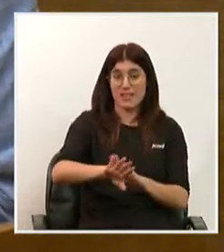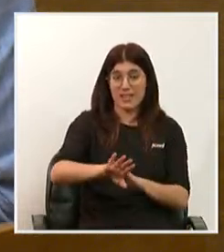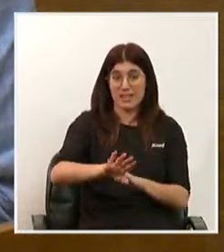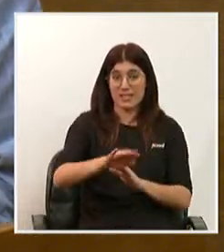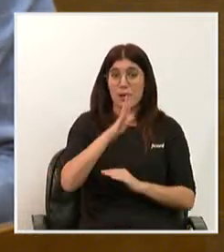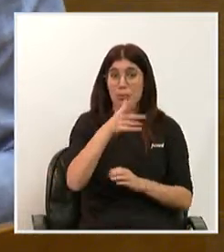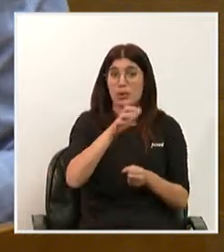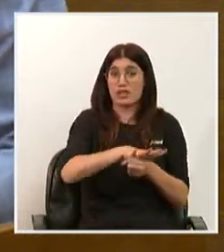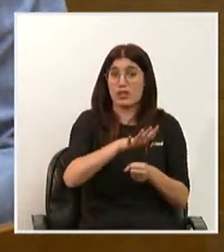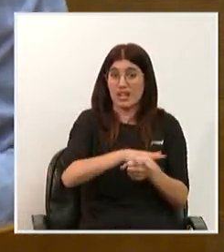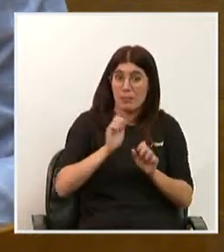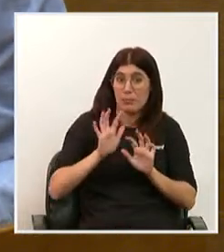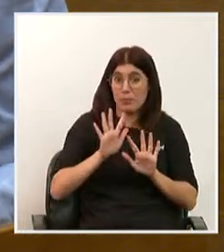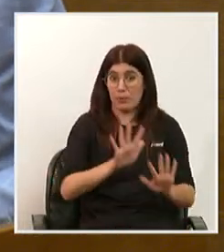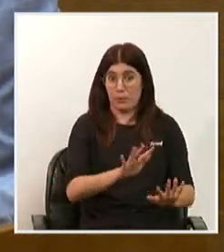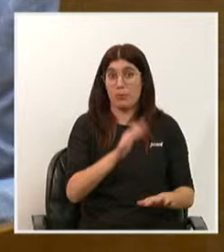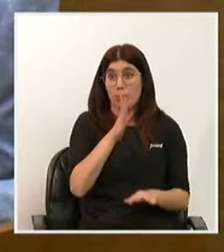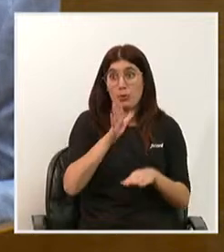como